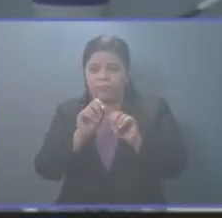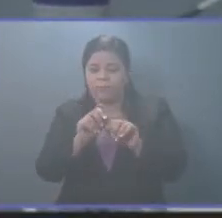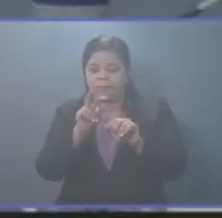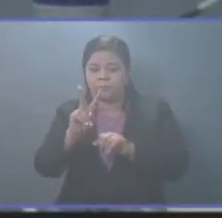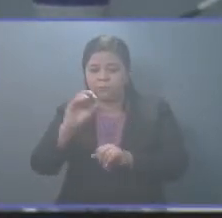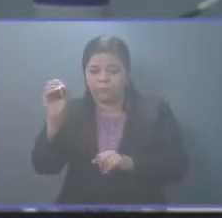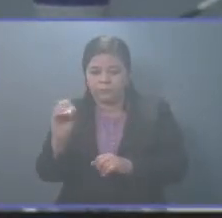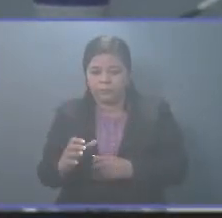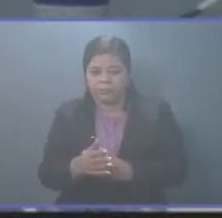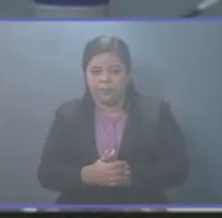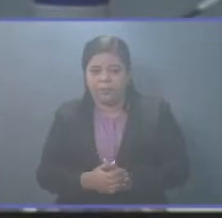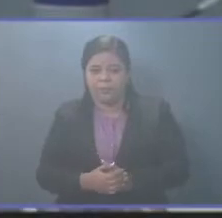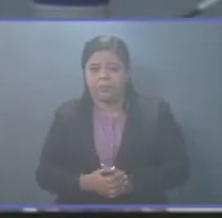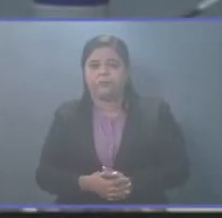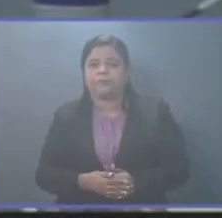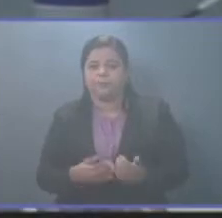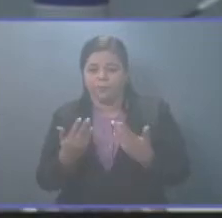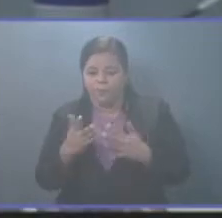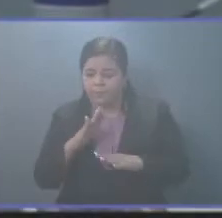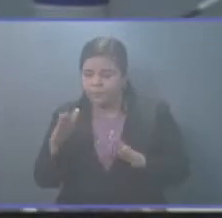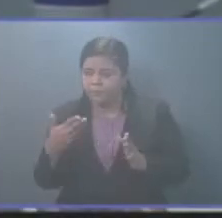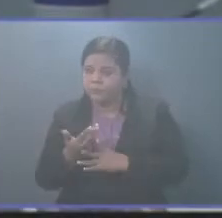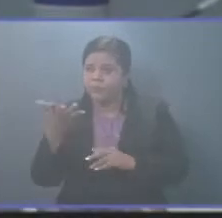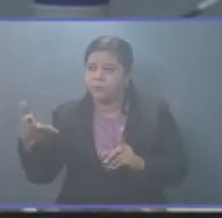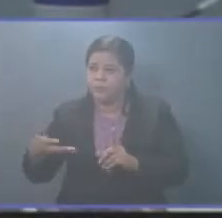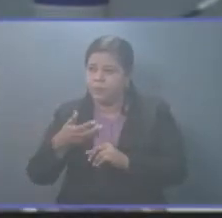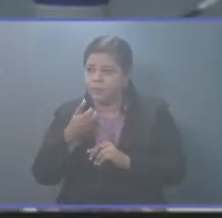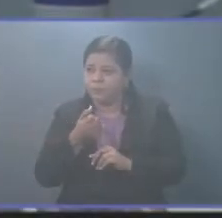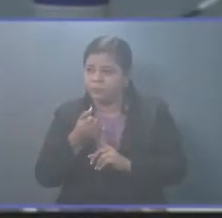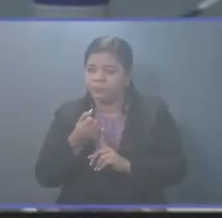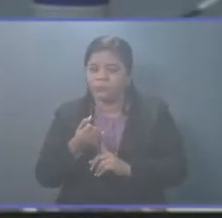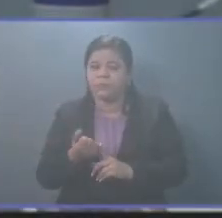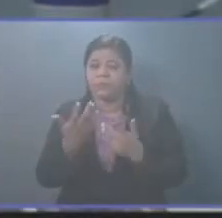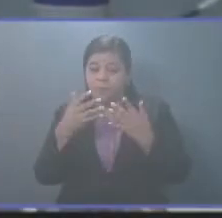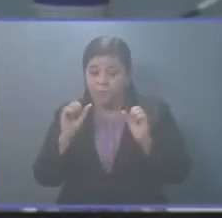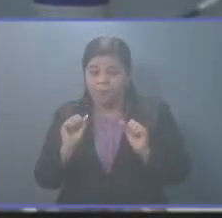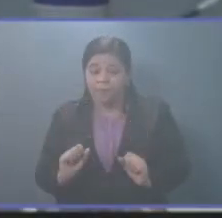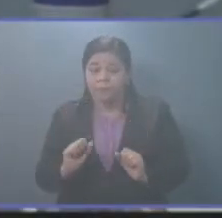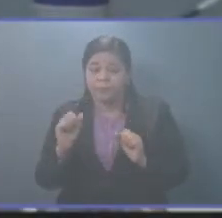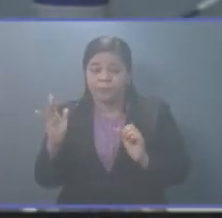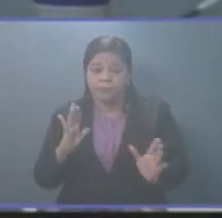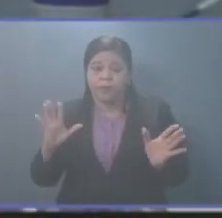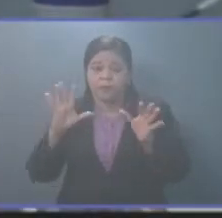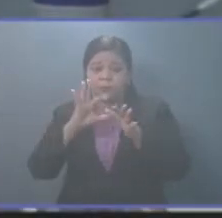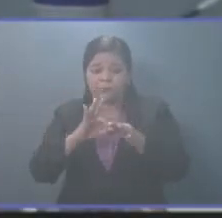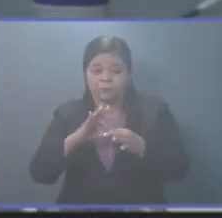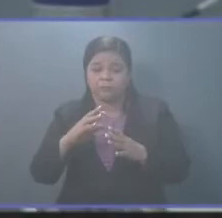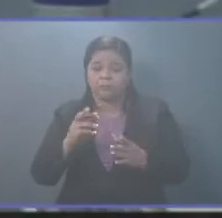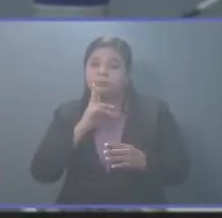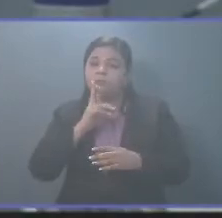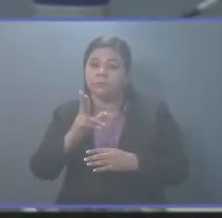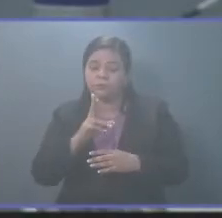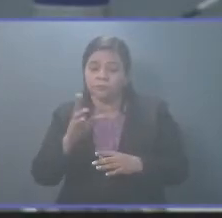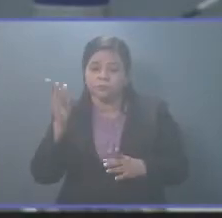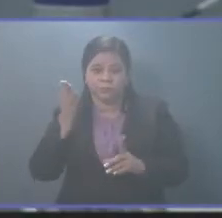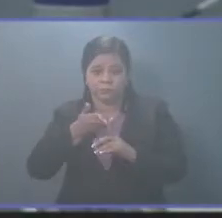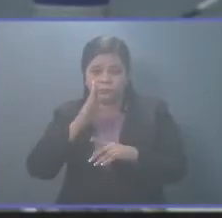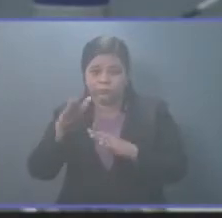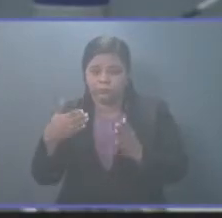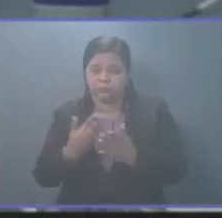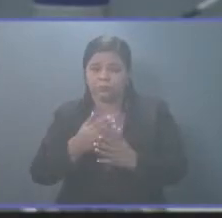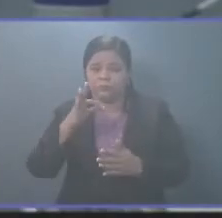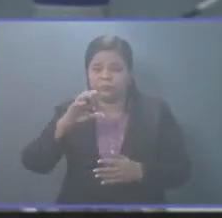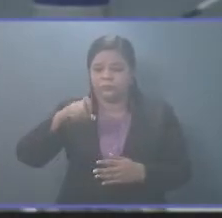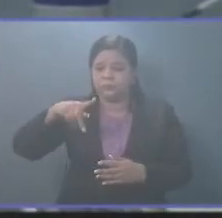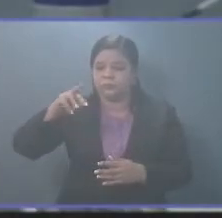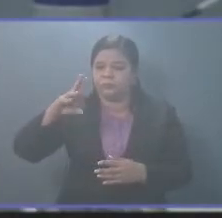89.2% fue asignado propiamente a partidas cuyos objetivos están vinculados con la respuesta directa ante la pandemia, es decir, FOPROMID, el